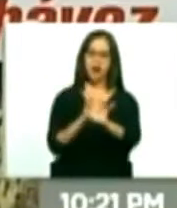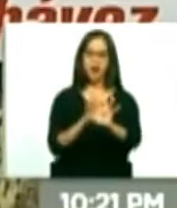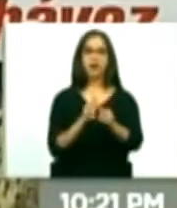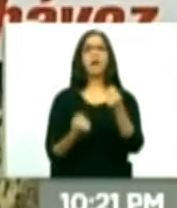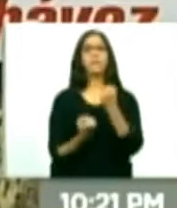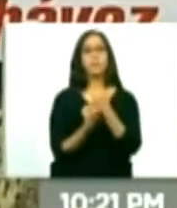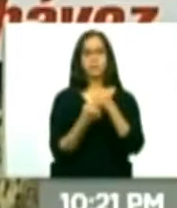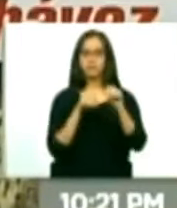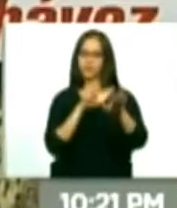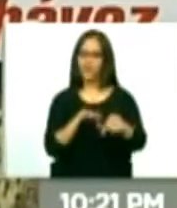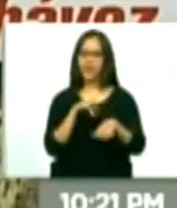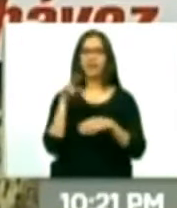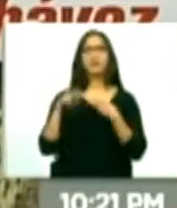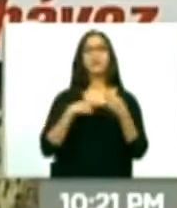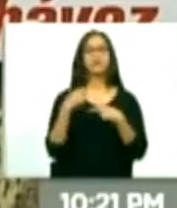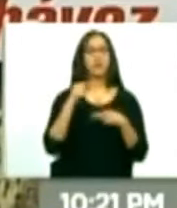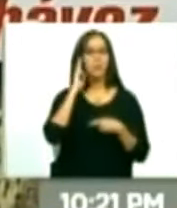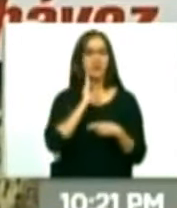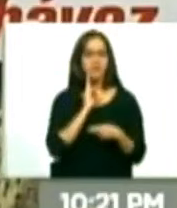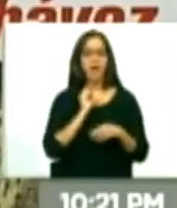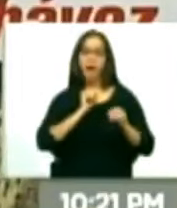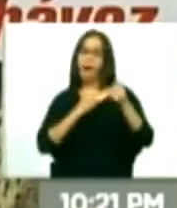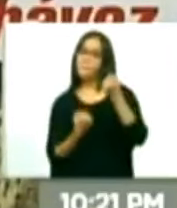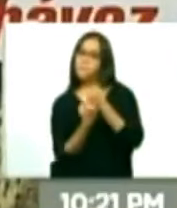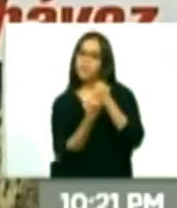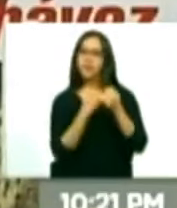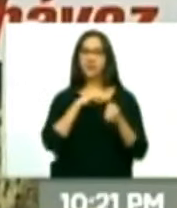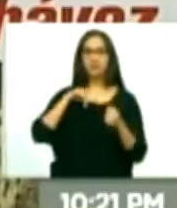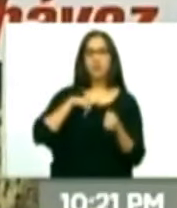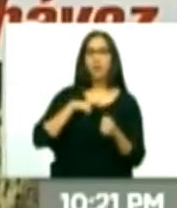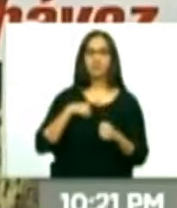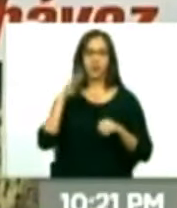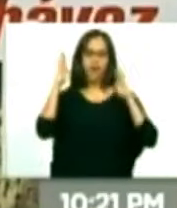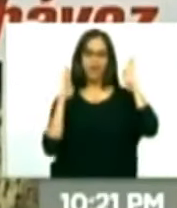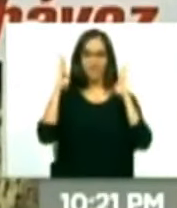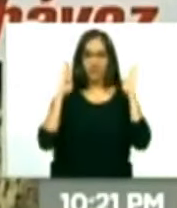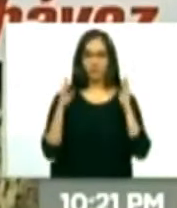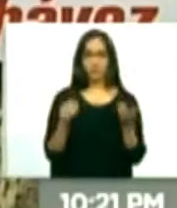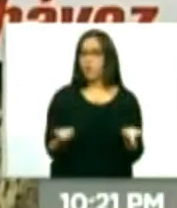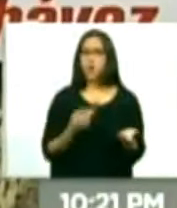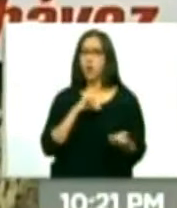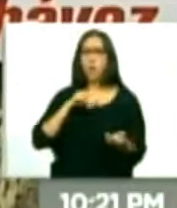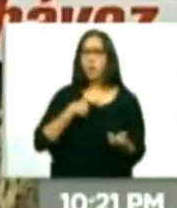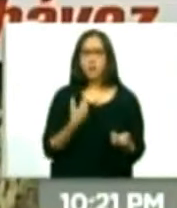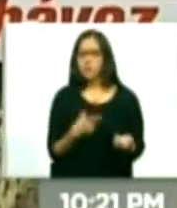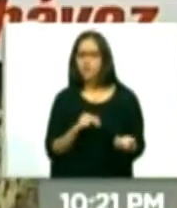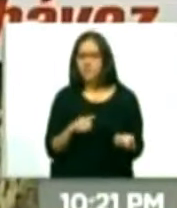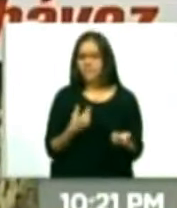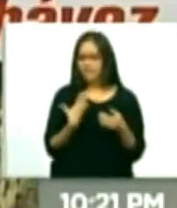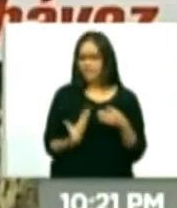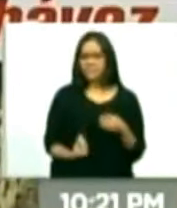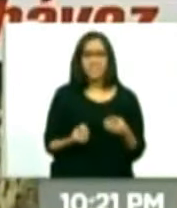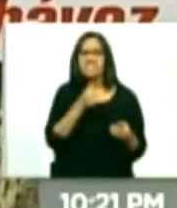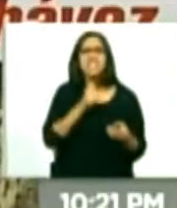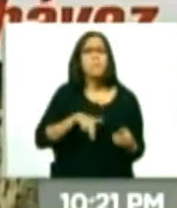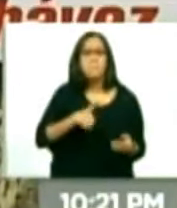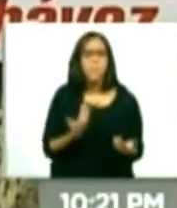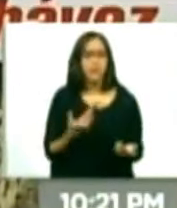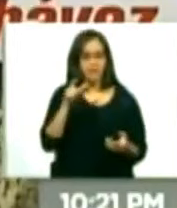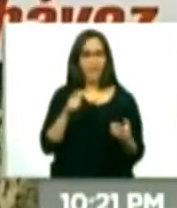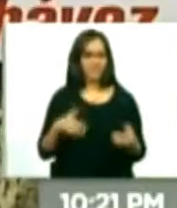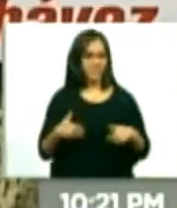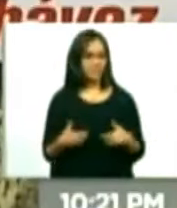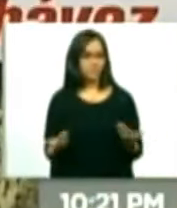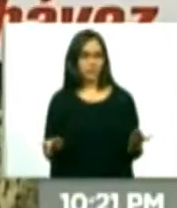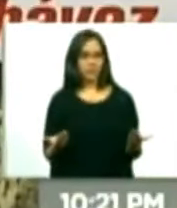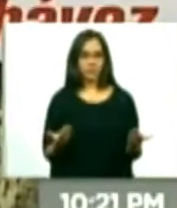revolución bolivariana, para apoyar nuestros candidatos y nuestras candidatas. ¿Cómo no se rinde con una gente que trabaja así? ¿Quién puede rendirse?